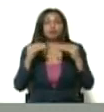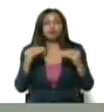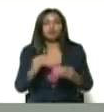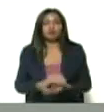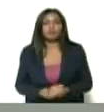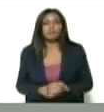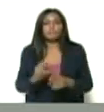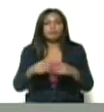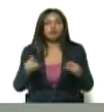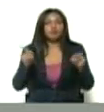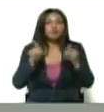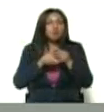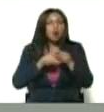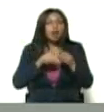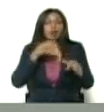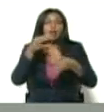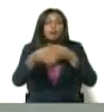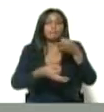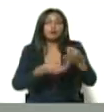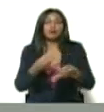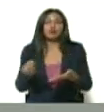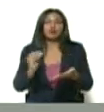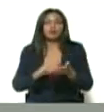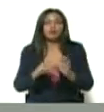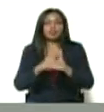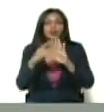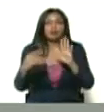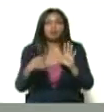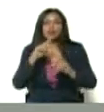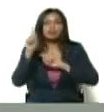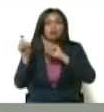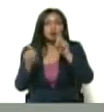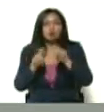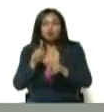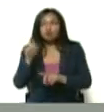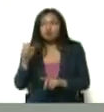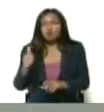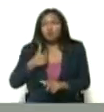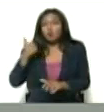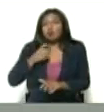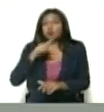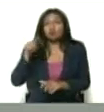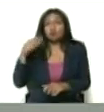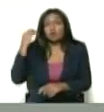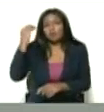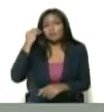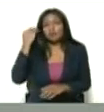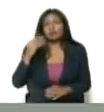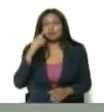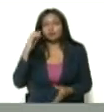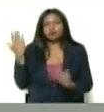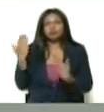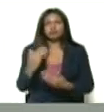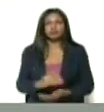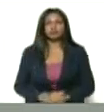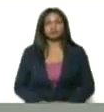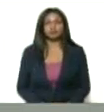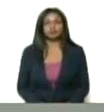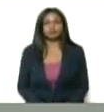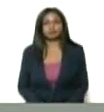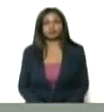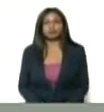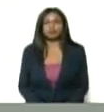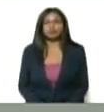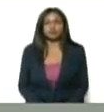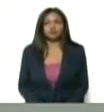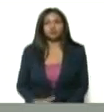todas maneras, por si acaso, les doy el derecho a que me pregunten cualquier cosa que tengan ahí. Adelante.